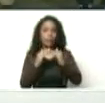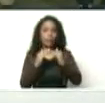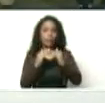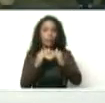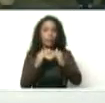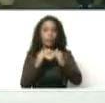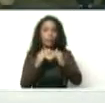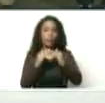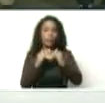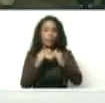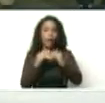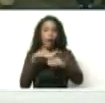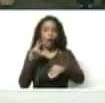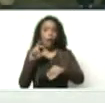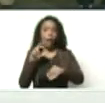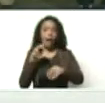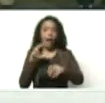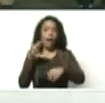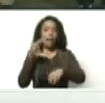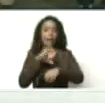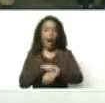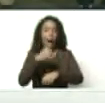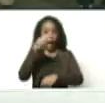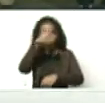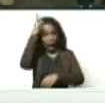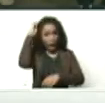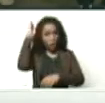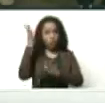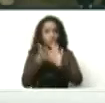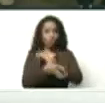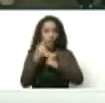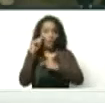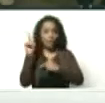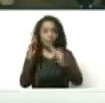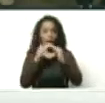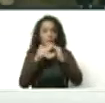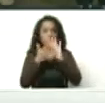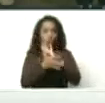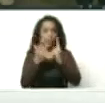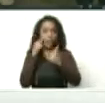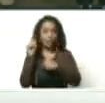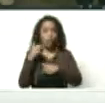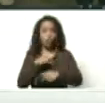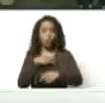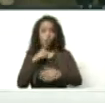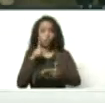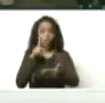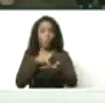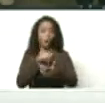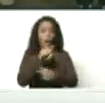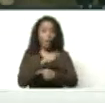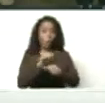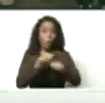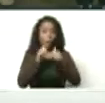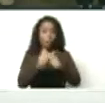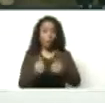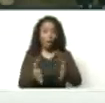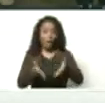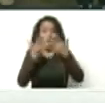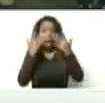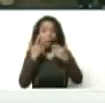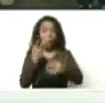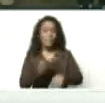después de gallo nos había visto mansiones por el gallo entonces nosotros llegábamos y empezamos a echarnos agua en la cara